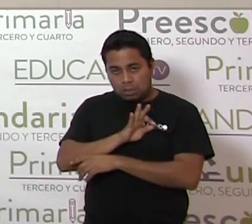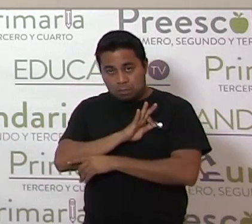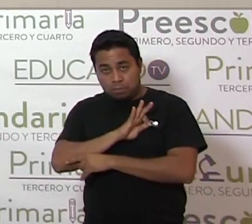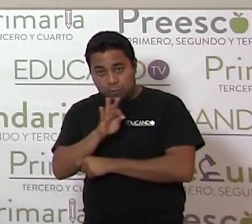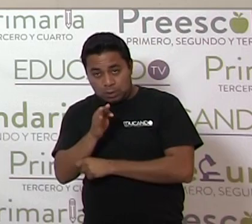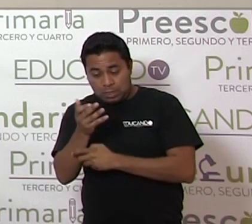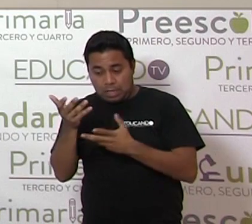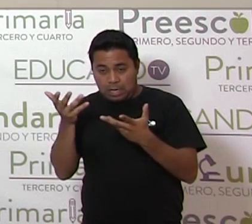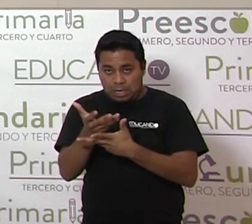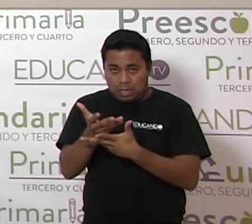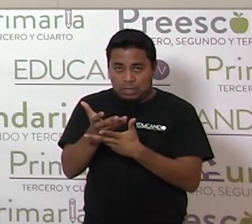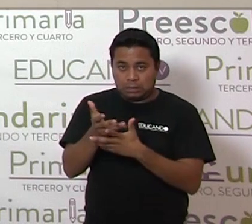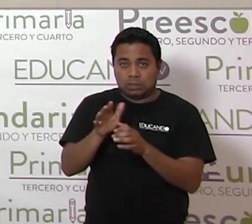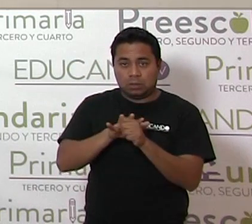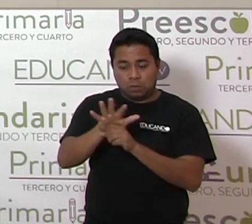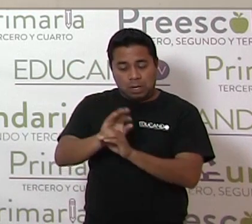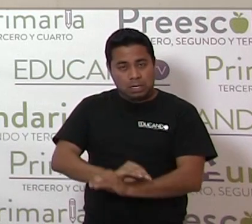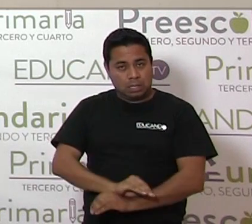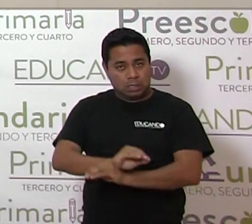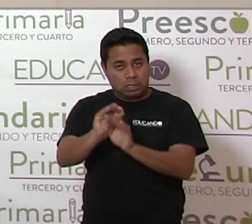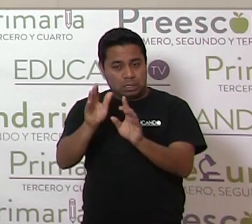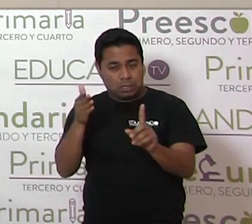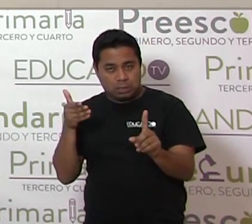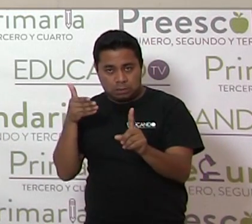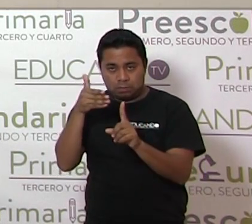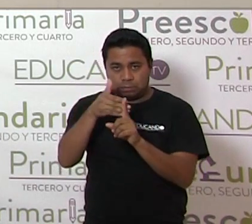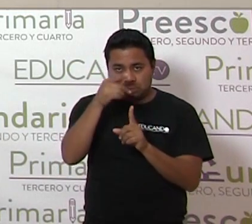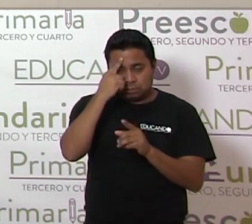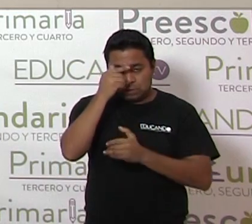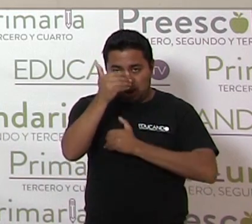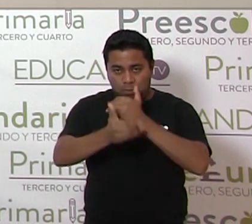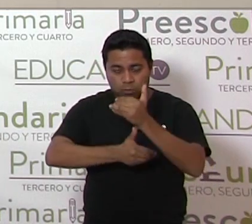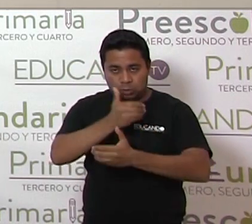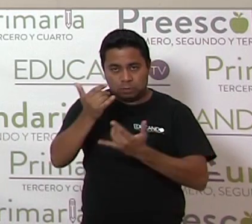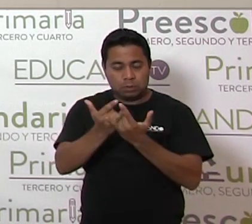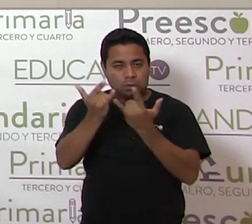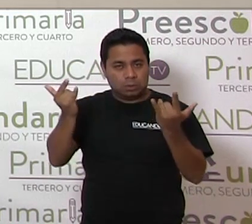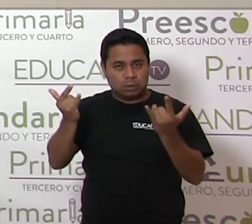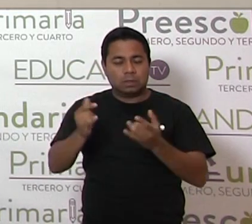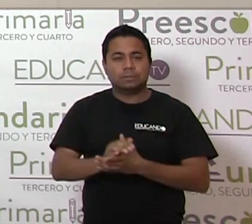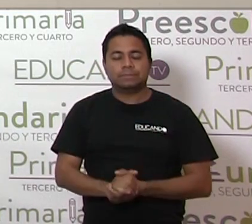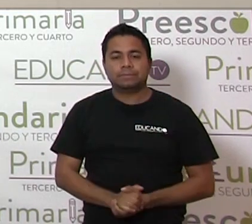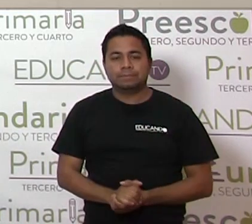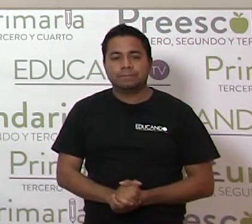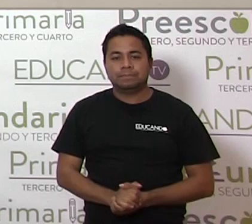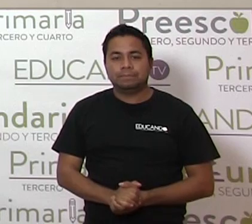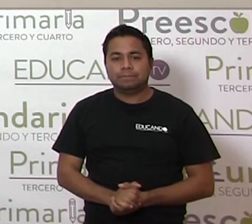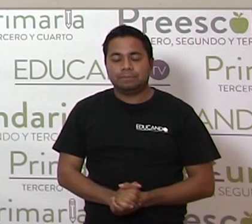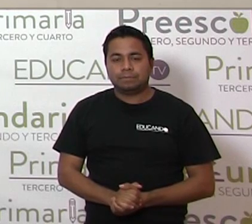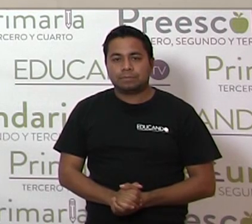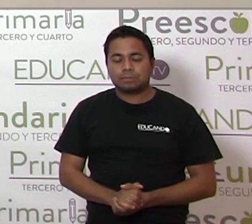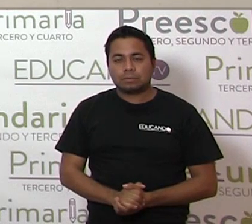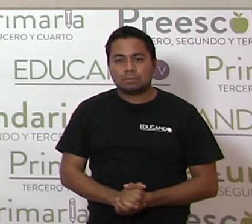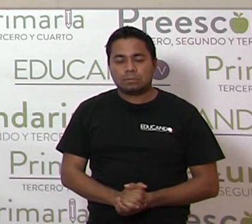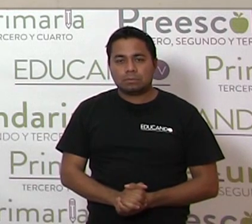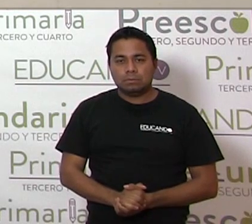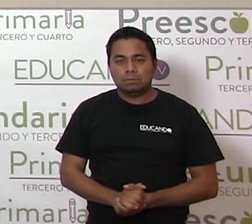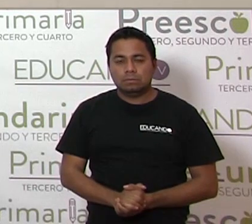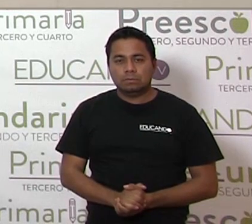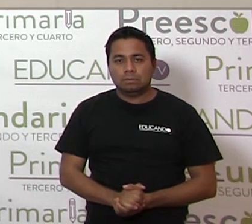va a permitirnos hacer de forma clara y precisa este procedimiento. Vamos a pegar de este